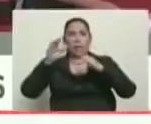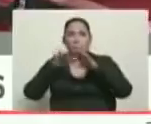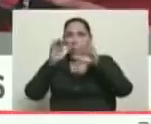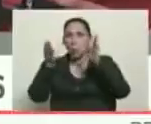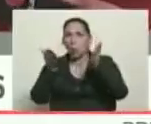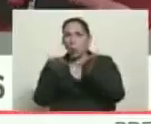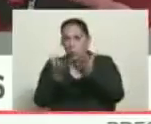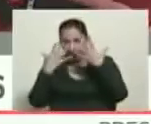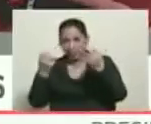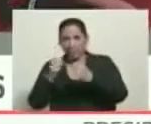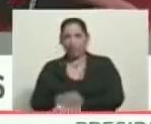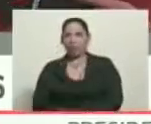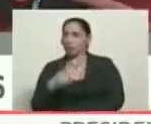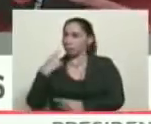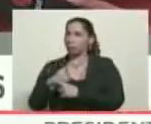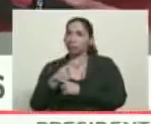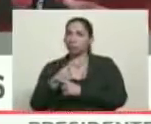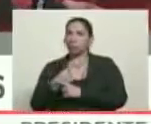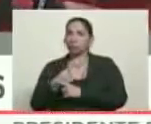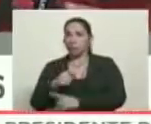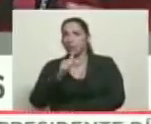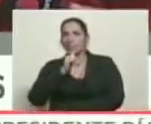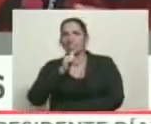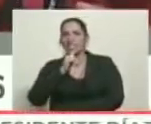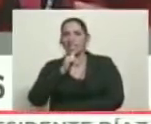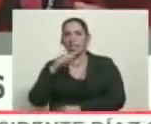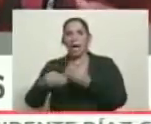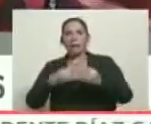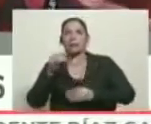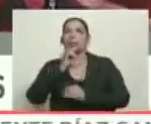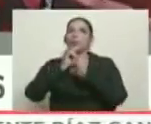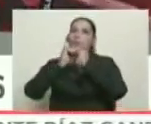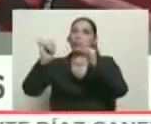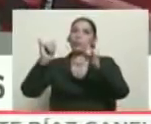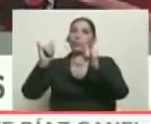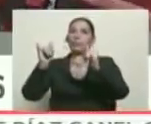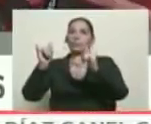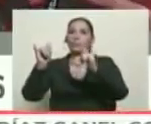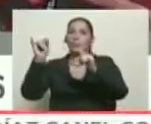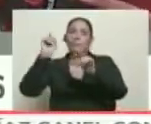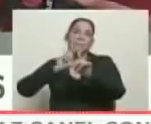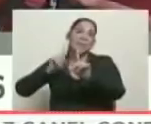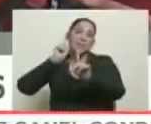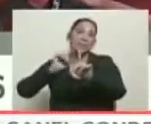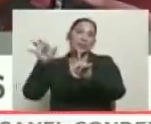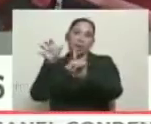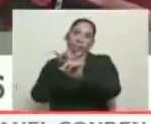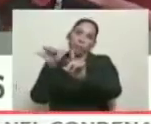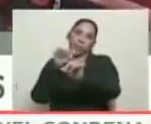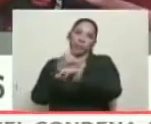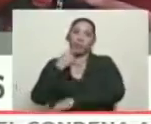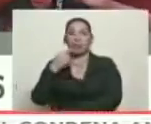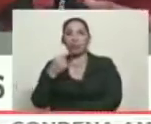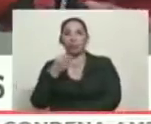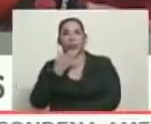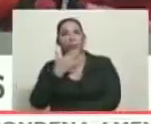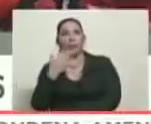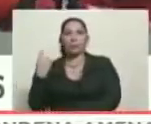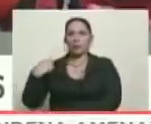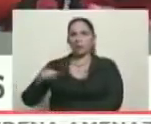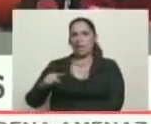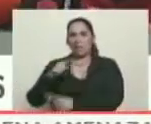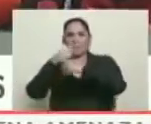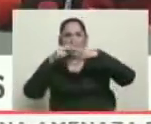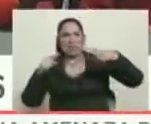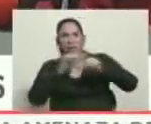que entiendan y que los quienes están llevando información les han mentido. Quienes les han dicho que tienen la mitad de la Fuerza Armada